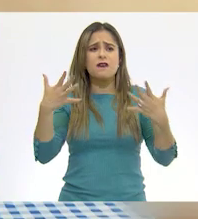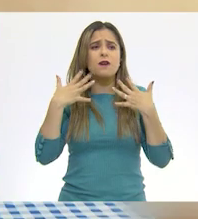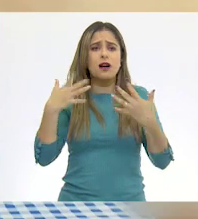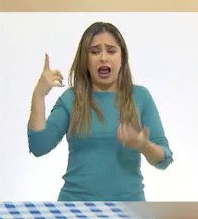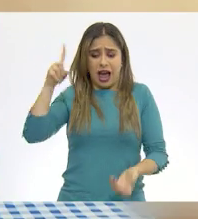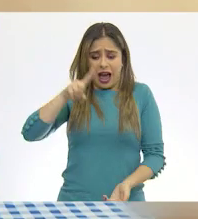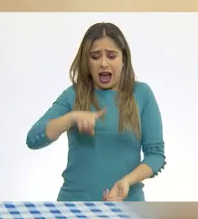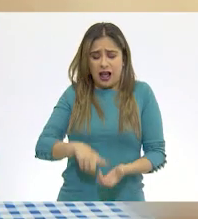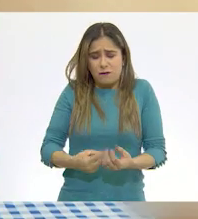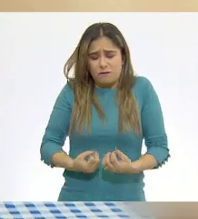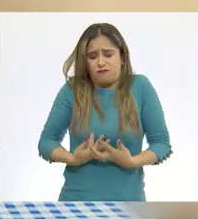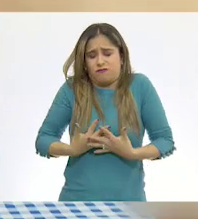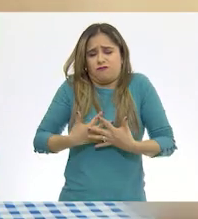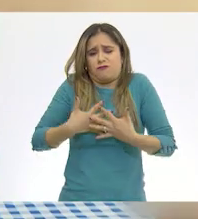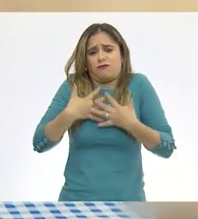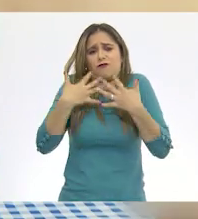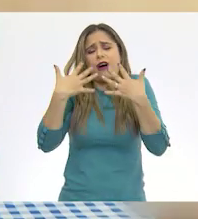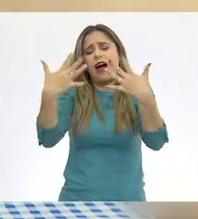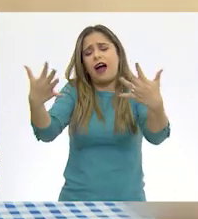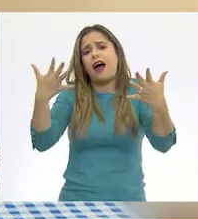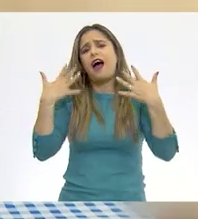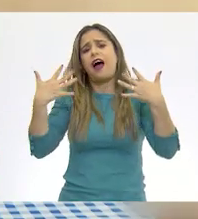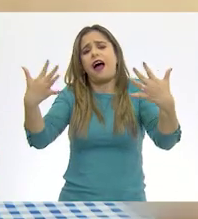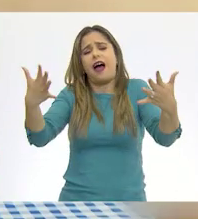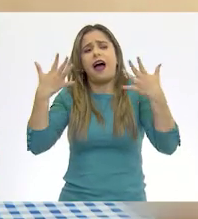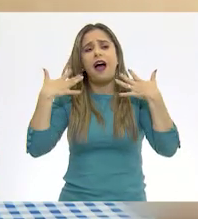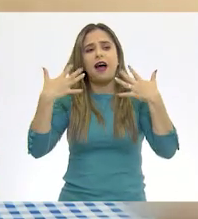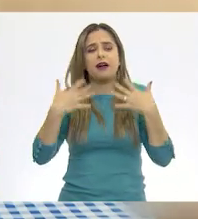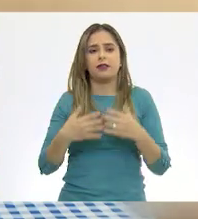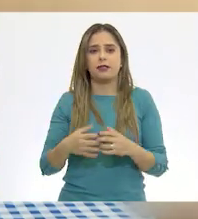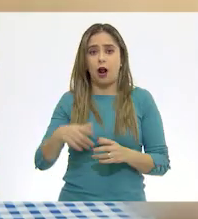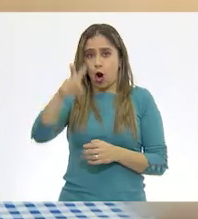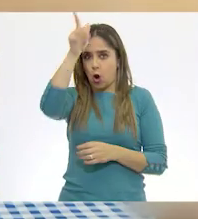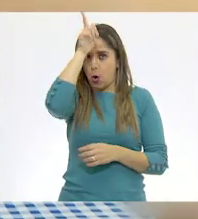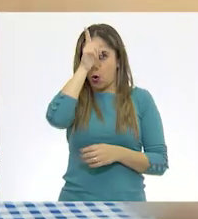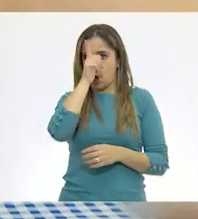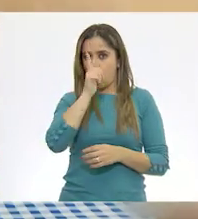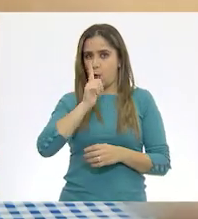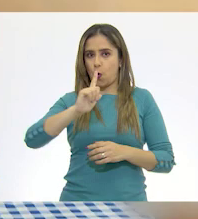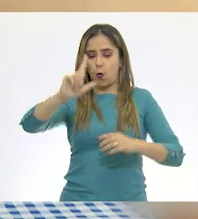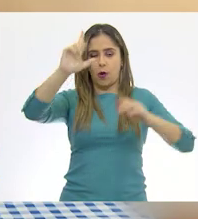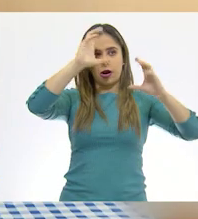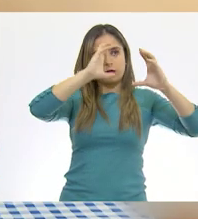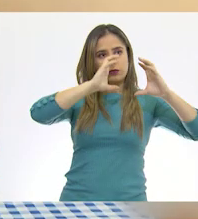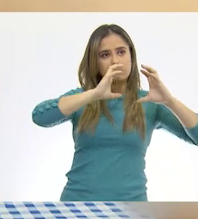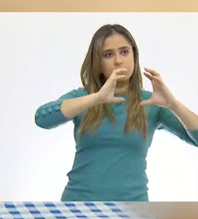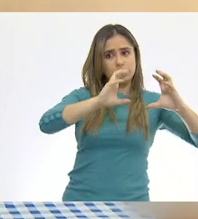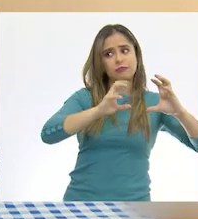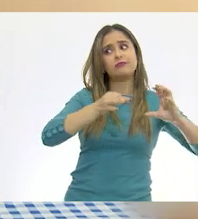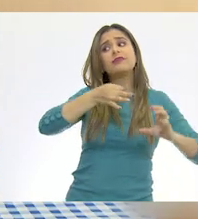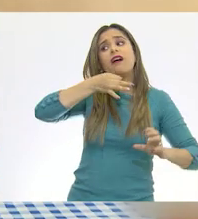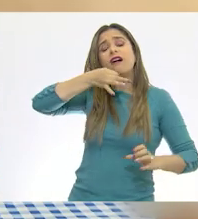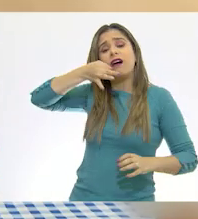calor por dentro. La luna se lo advirtió.